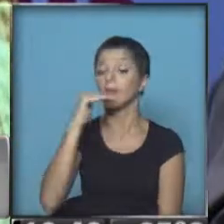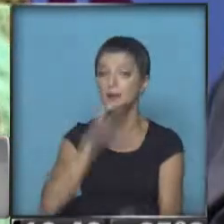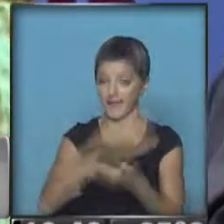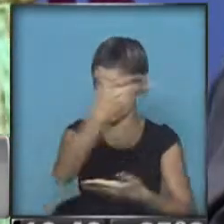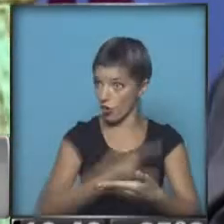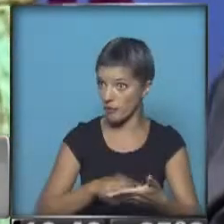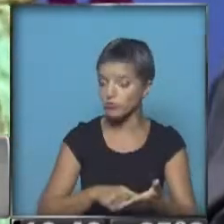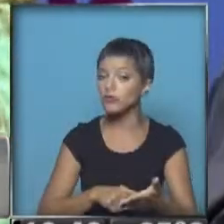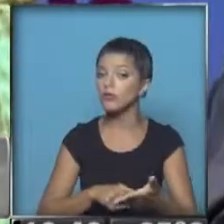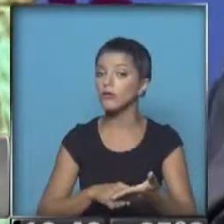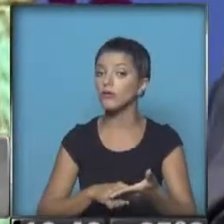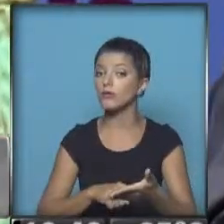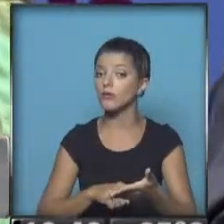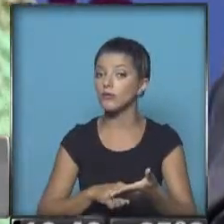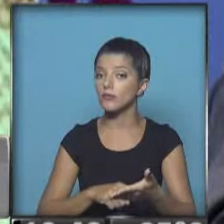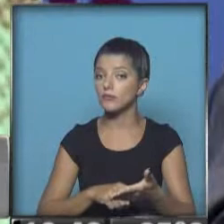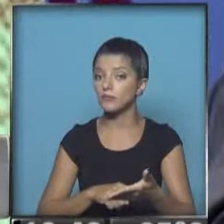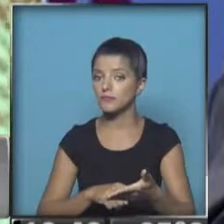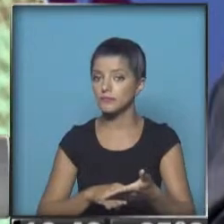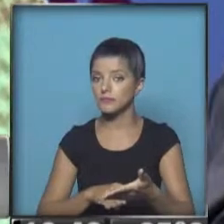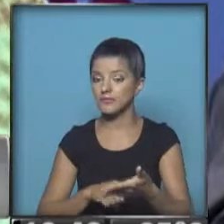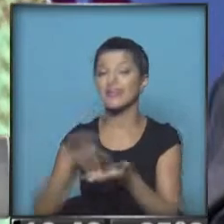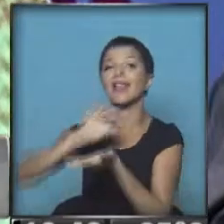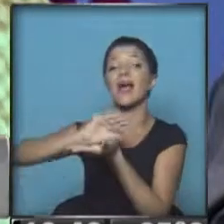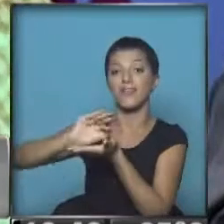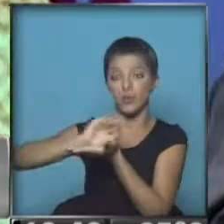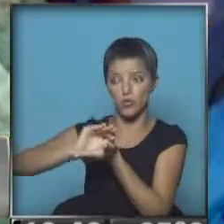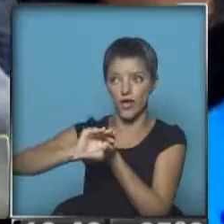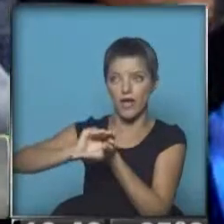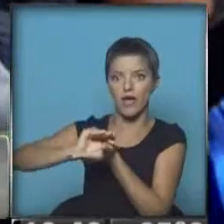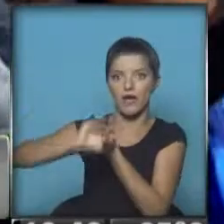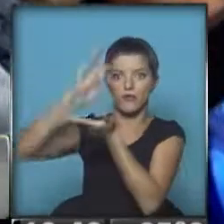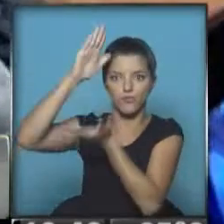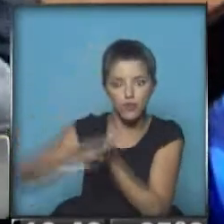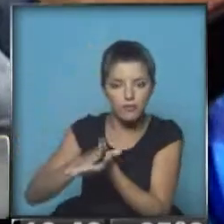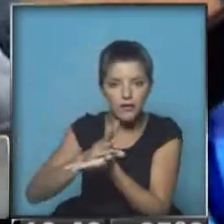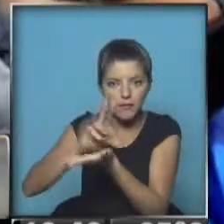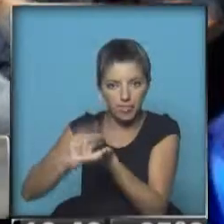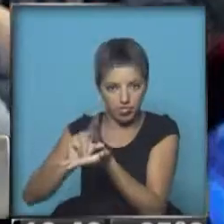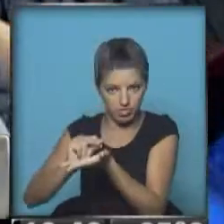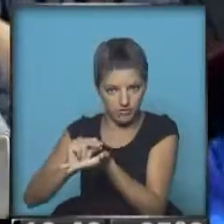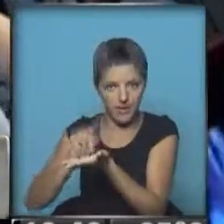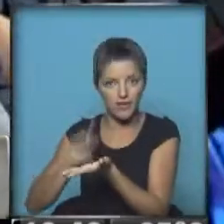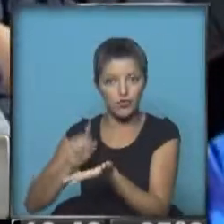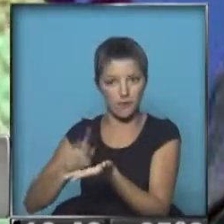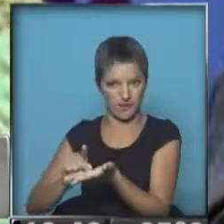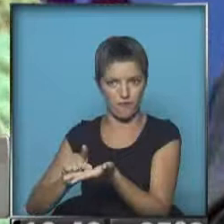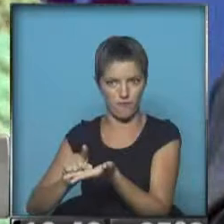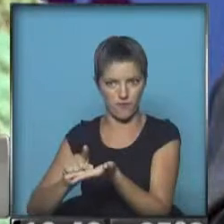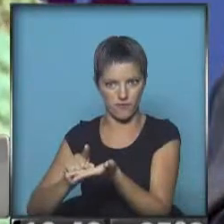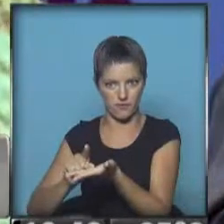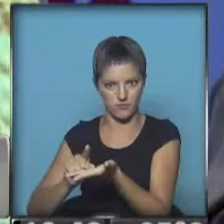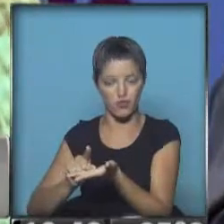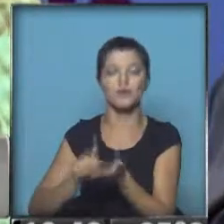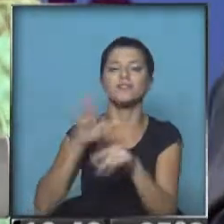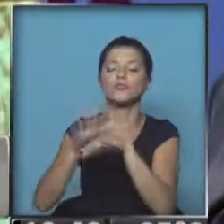documento de que el desendeudamiento, el terminar con el flagelo, con esa